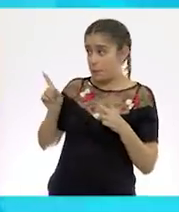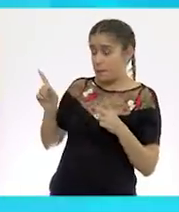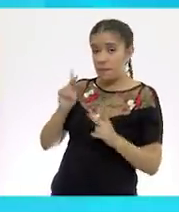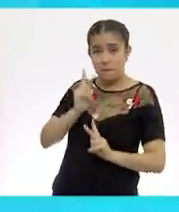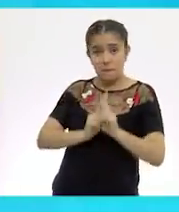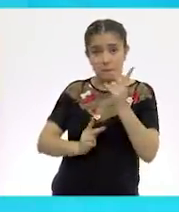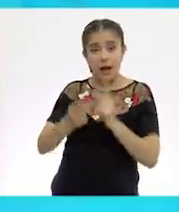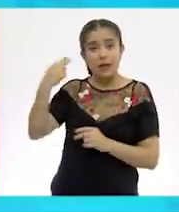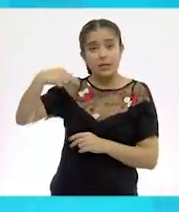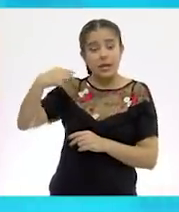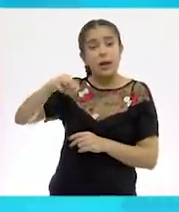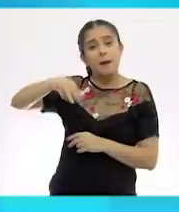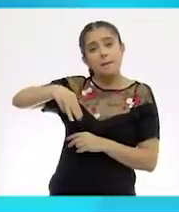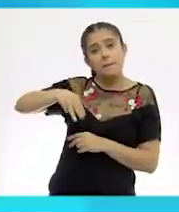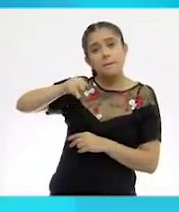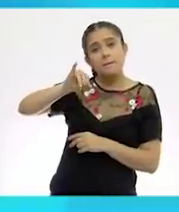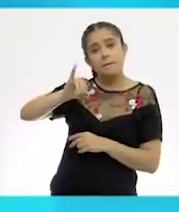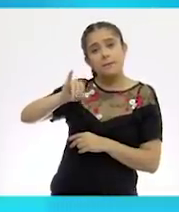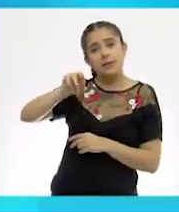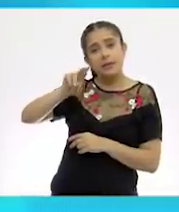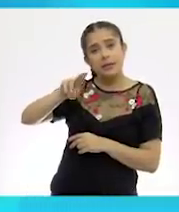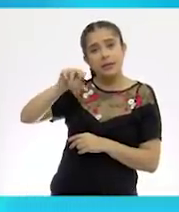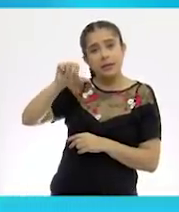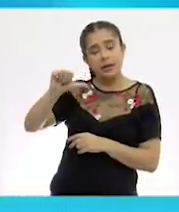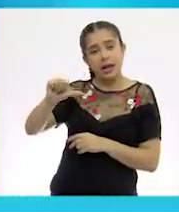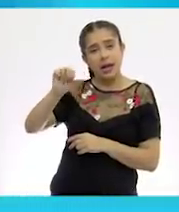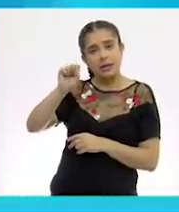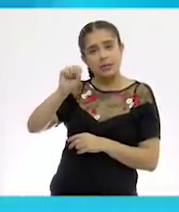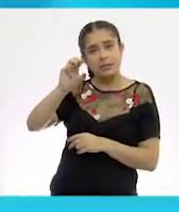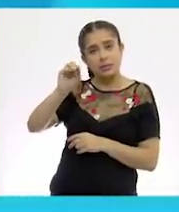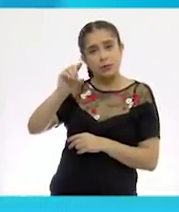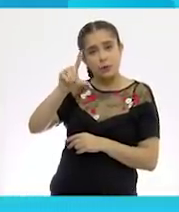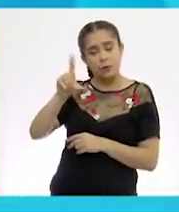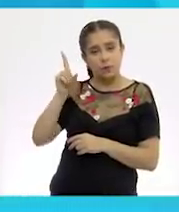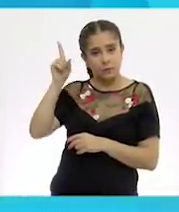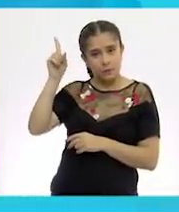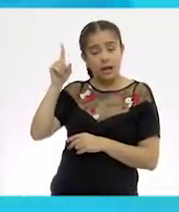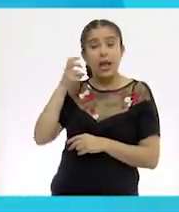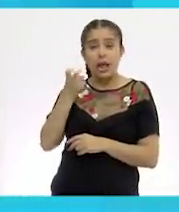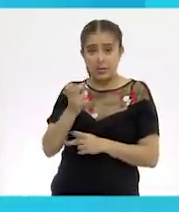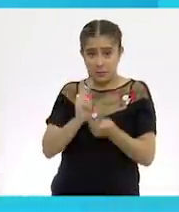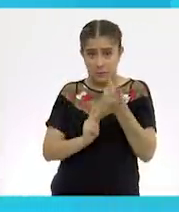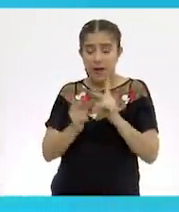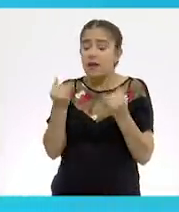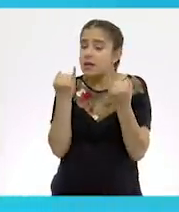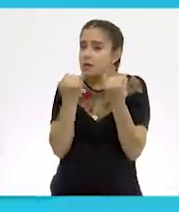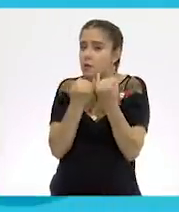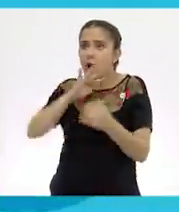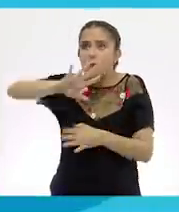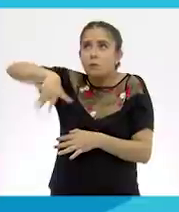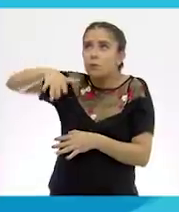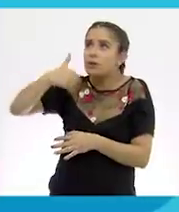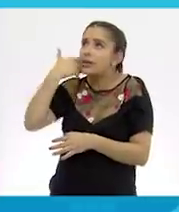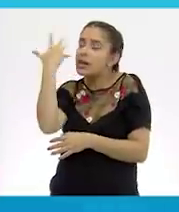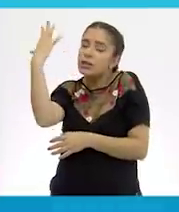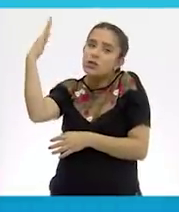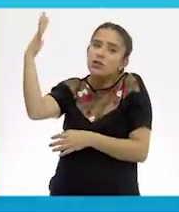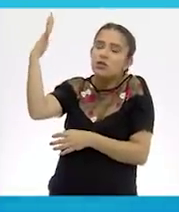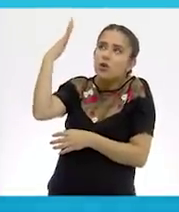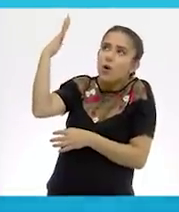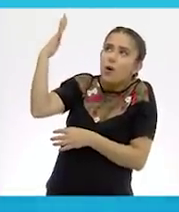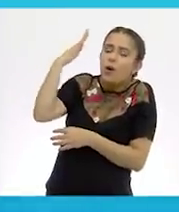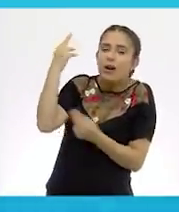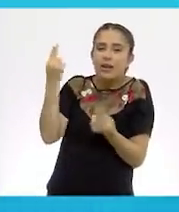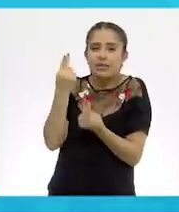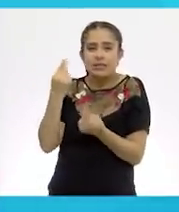llama mirasol. Y esta planta también busca los rayos del sol, nada más que el girasol es más popular. Pero